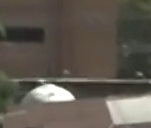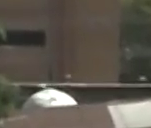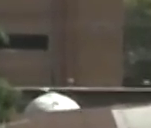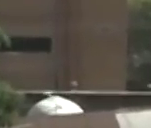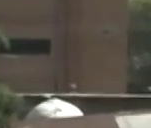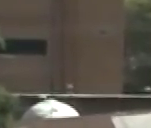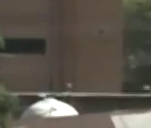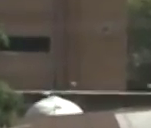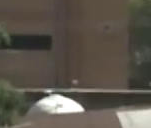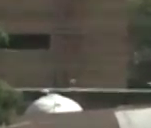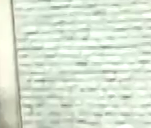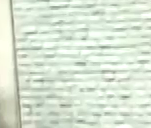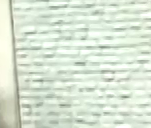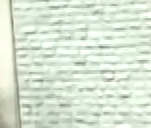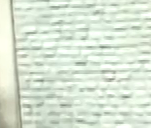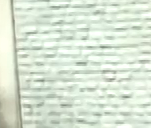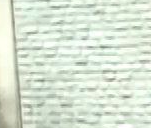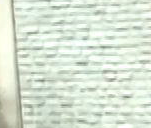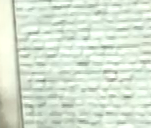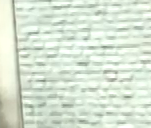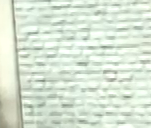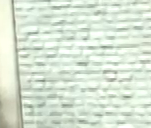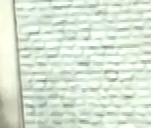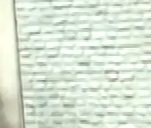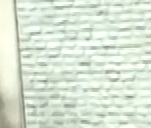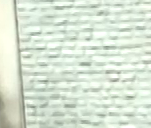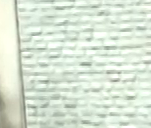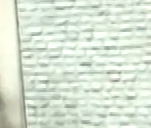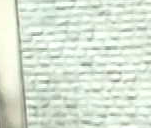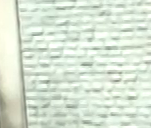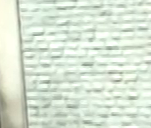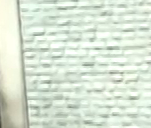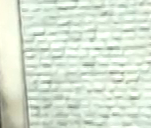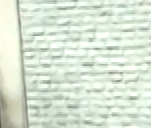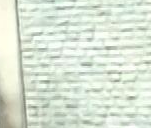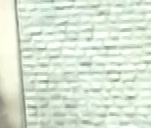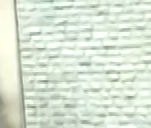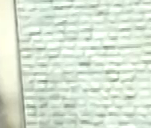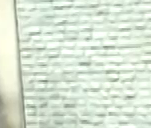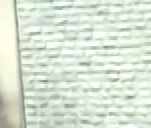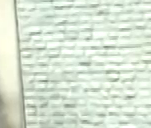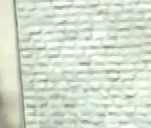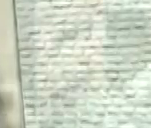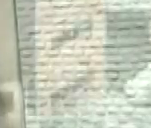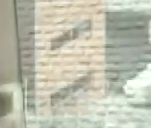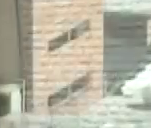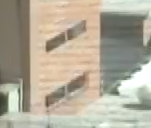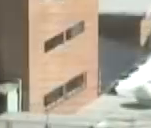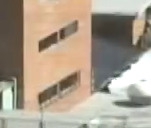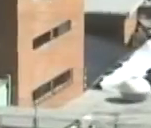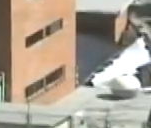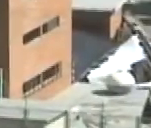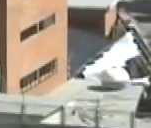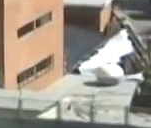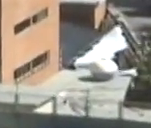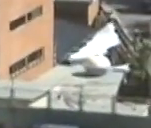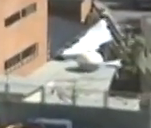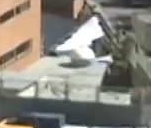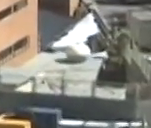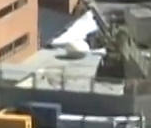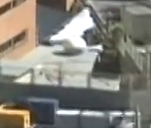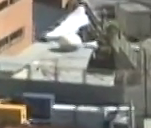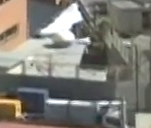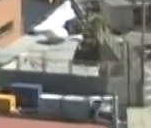de adultos. Justamente la emergencia pediátrica se trata de equipos de alta tecnología a través